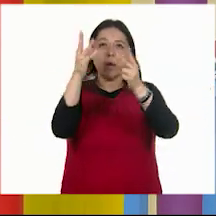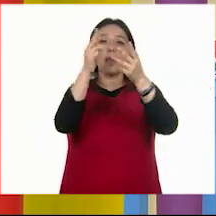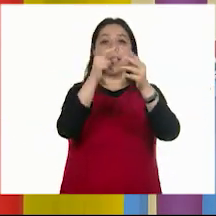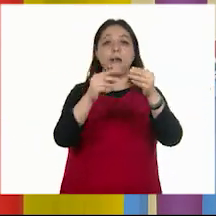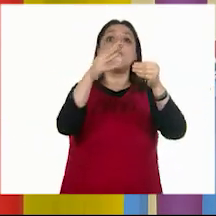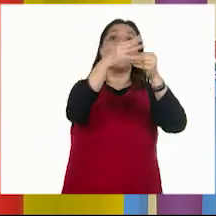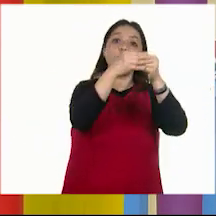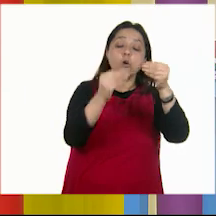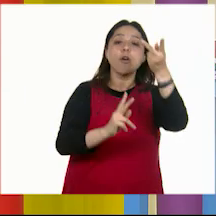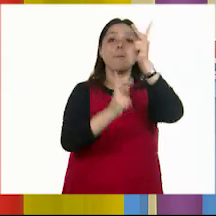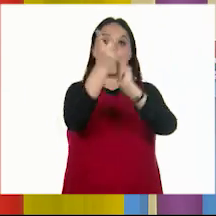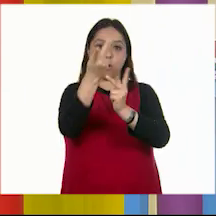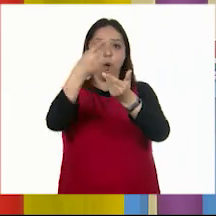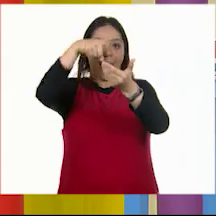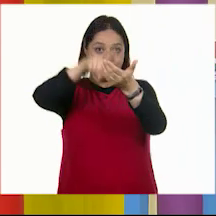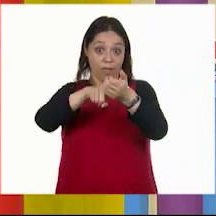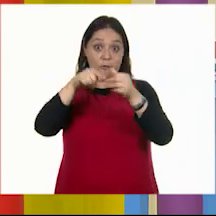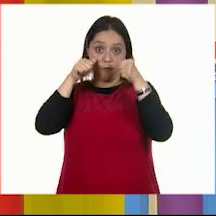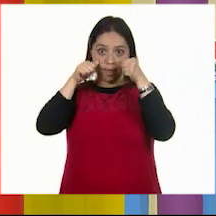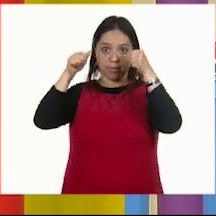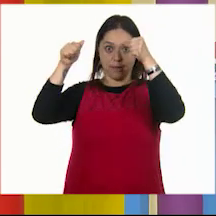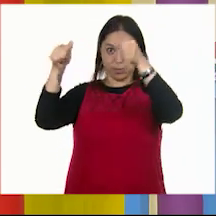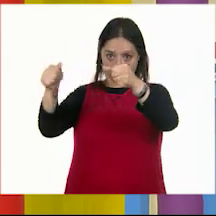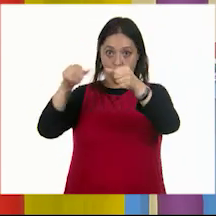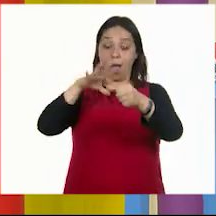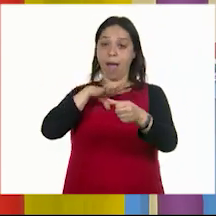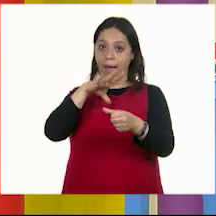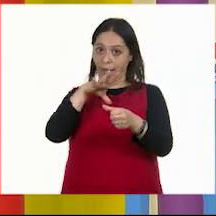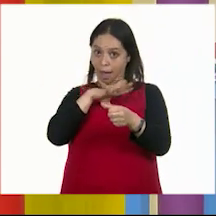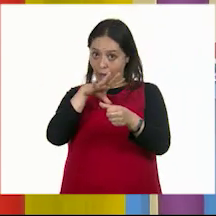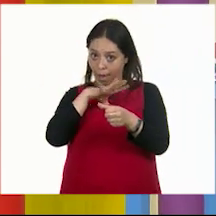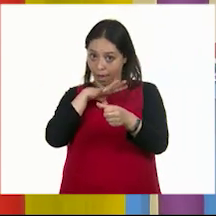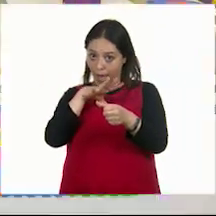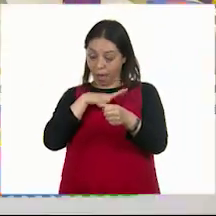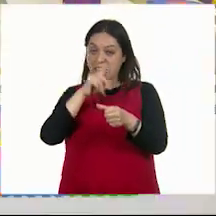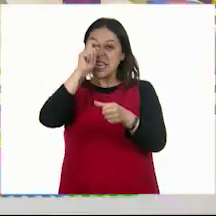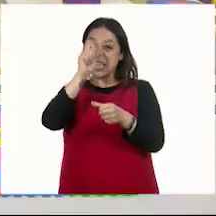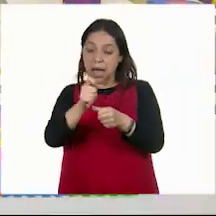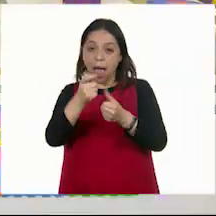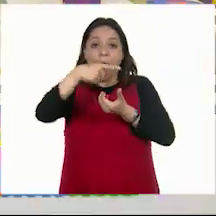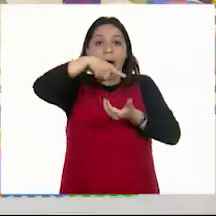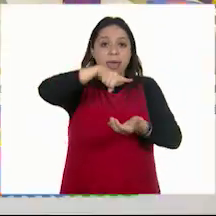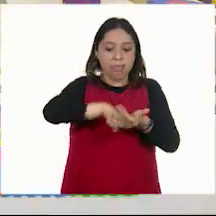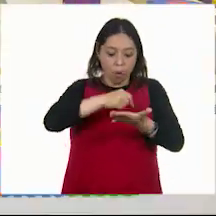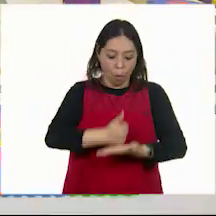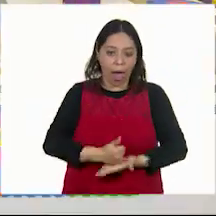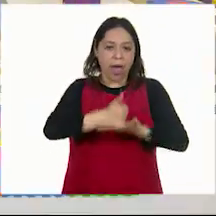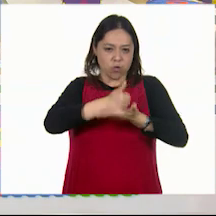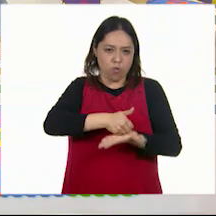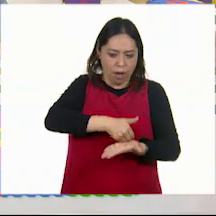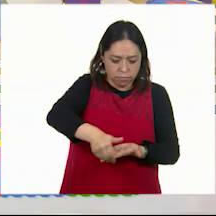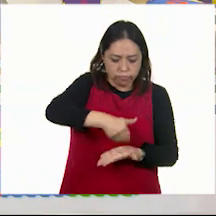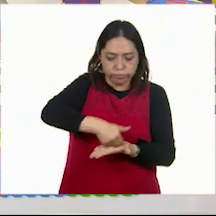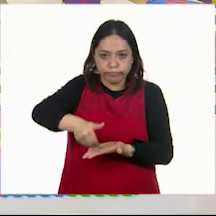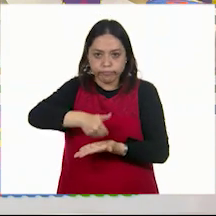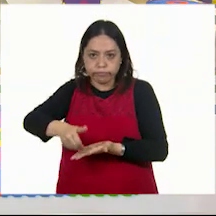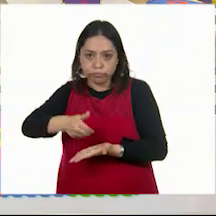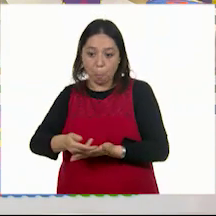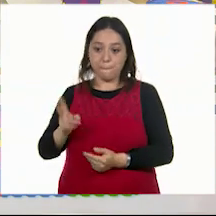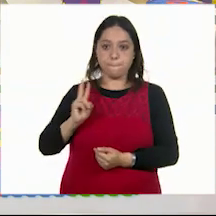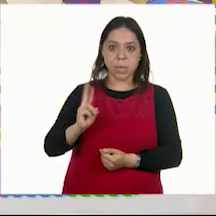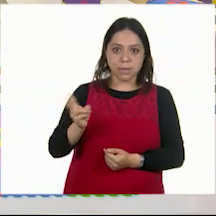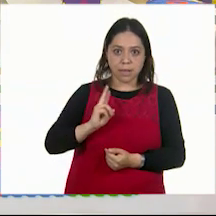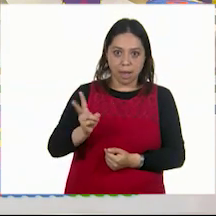verduras contienen. Presten mucha atención, porque las frutas y verduras contienen fibra, minerales y vitaminas. También